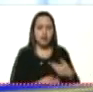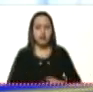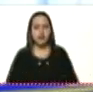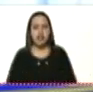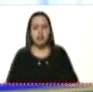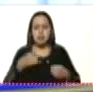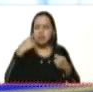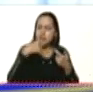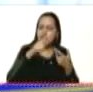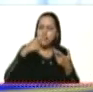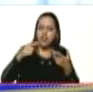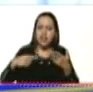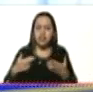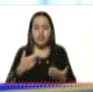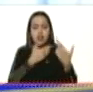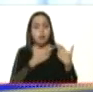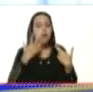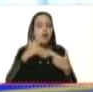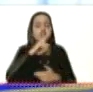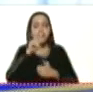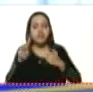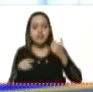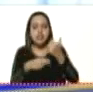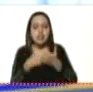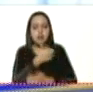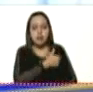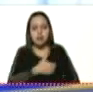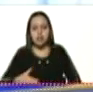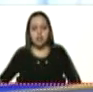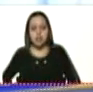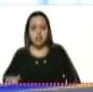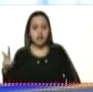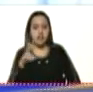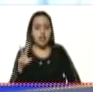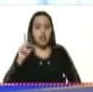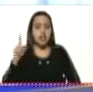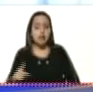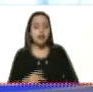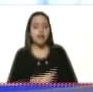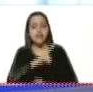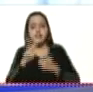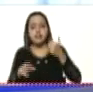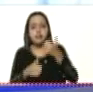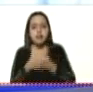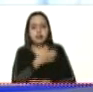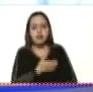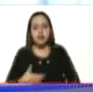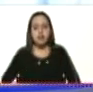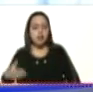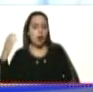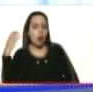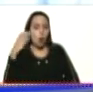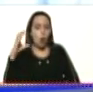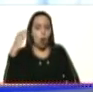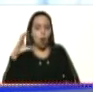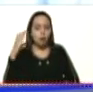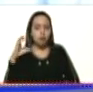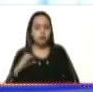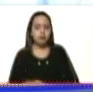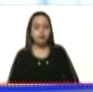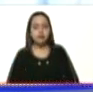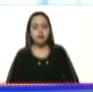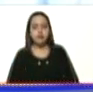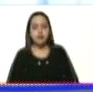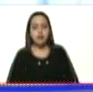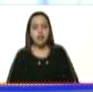la vicepresidencia de Venezuela y la vicepresidencia de Colombia la Grande. No deja su papel de comunicador y